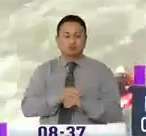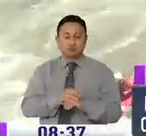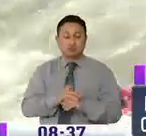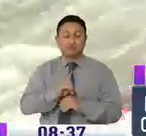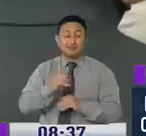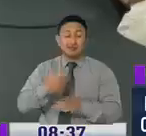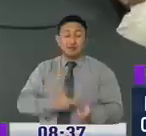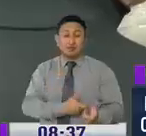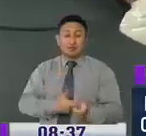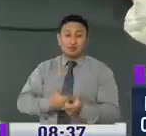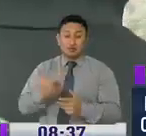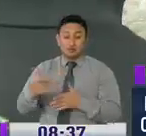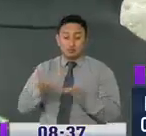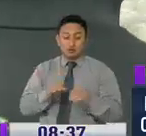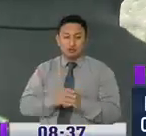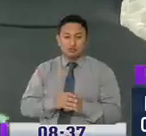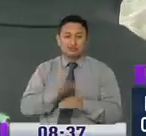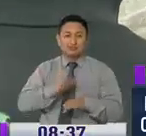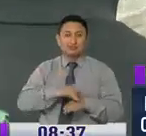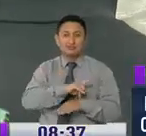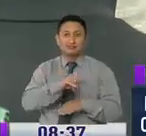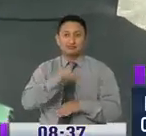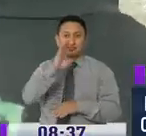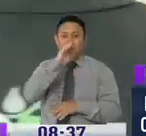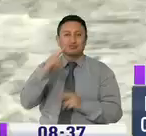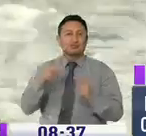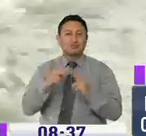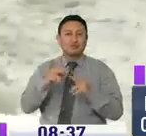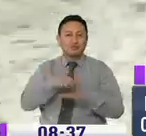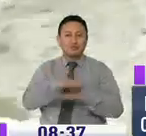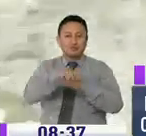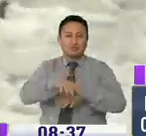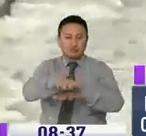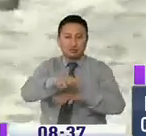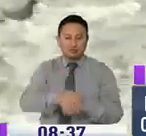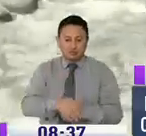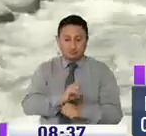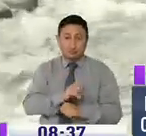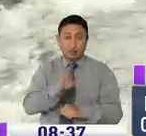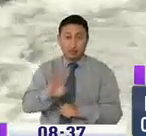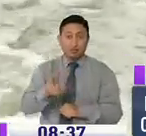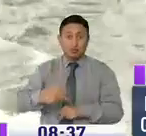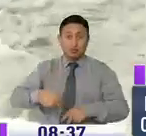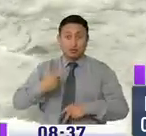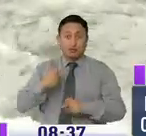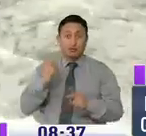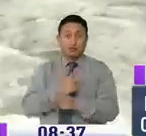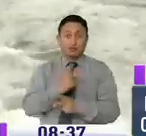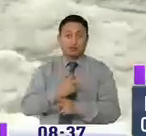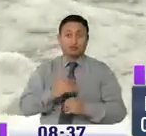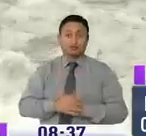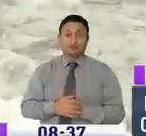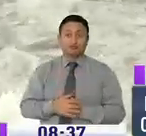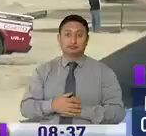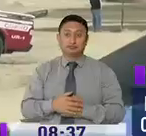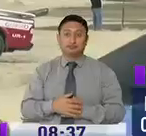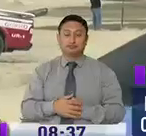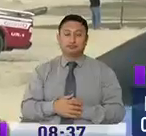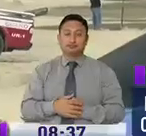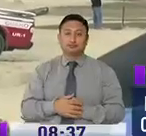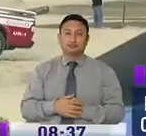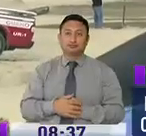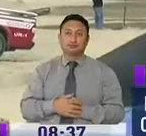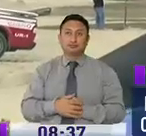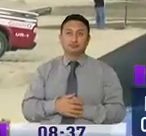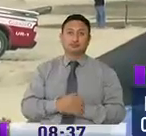los uniformados, ya que no han navegado en estas aguas e incluso corre peligro su integridad física. Un costado